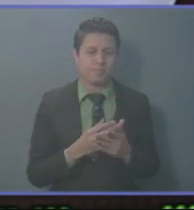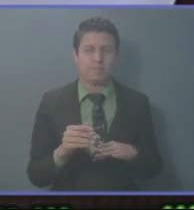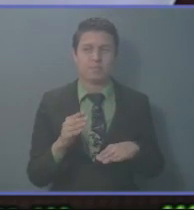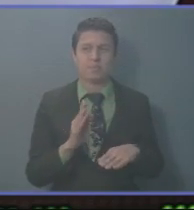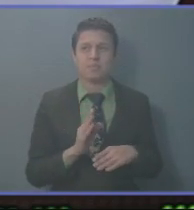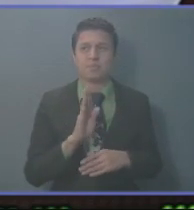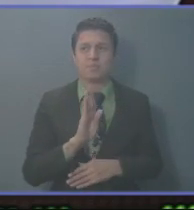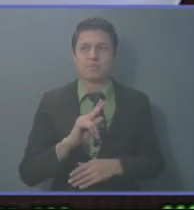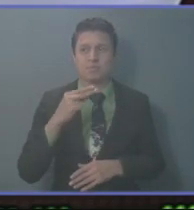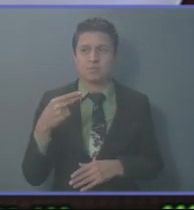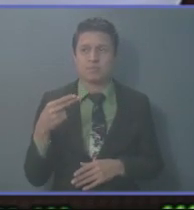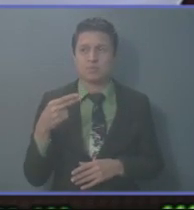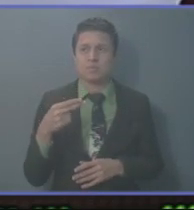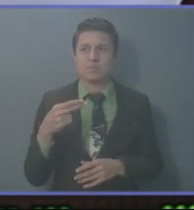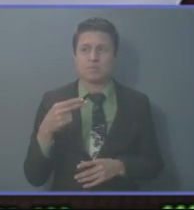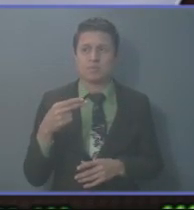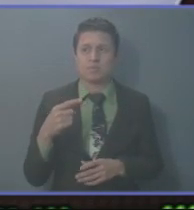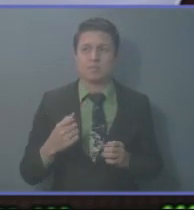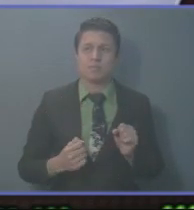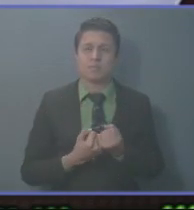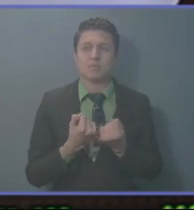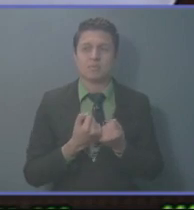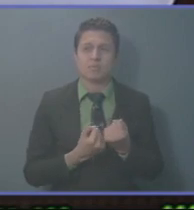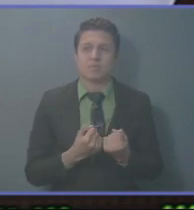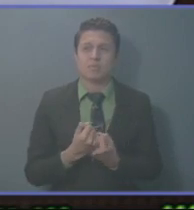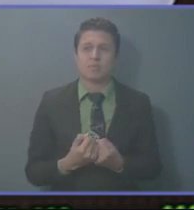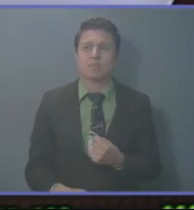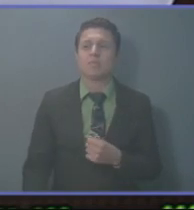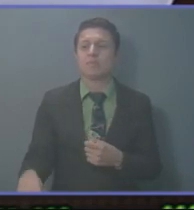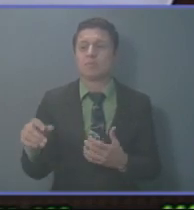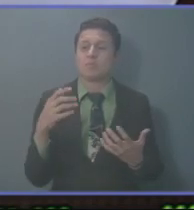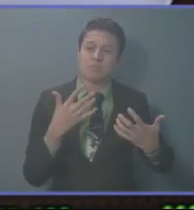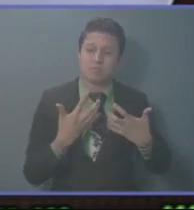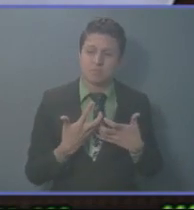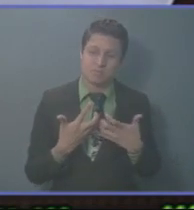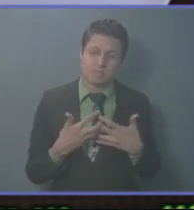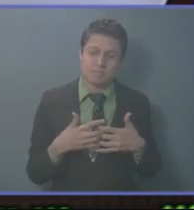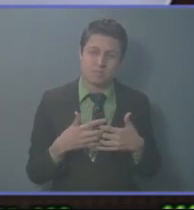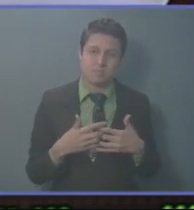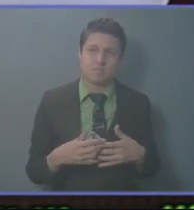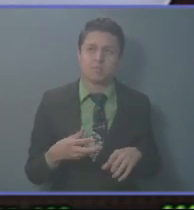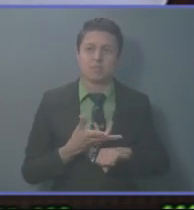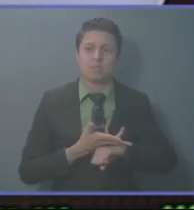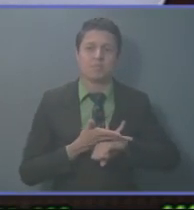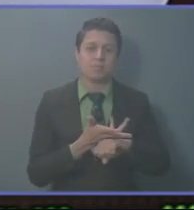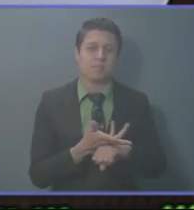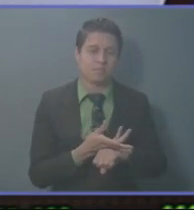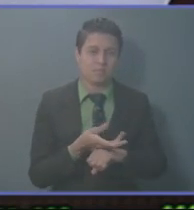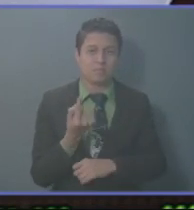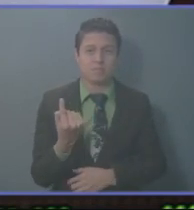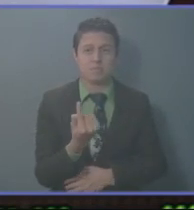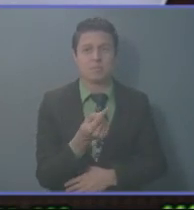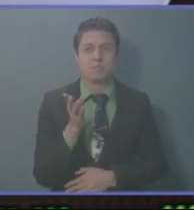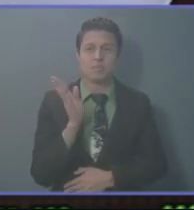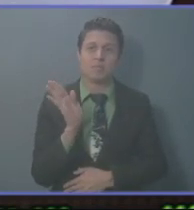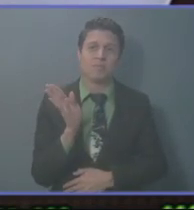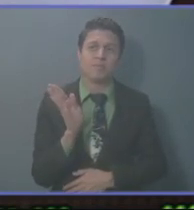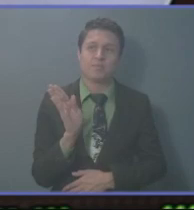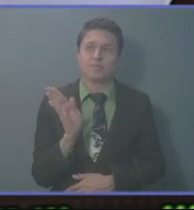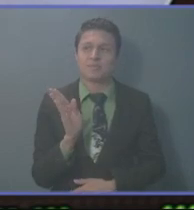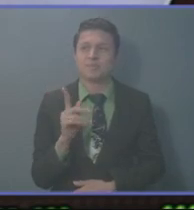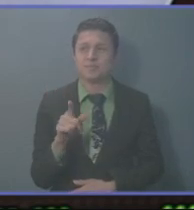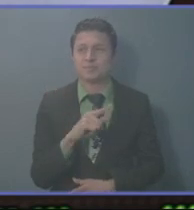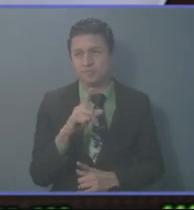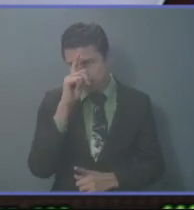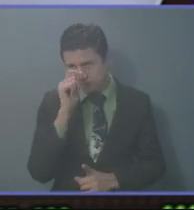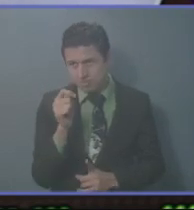de El Salvador S.A. para que pudiera otorgar créditos a empresarios del transporte público de pasajeros en